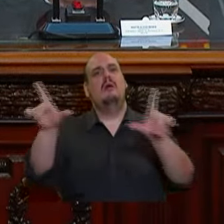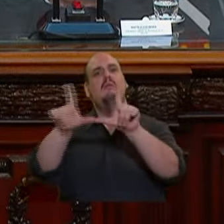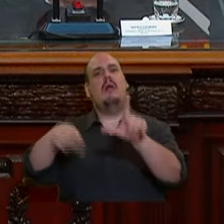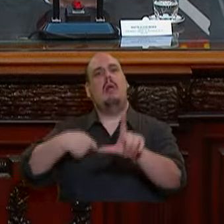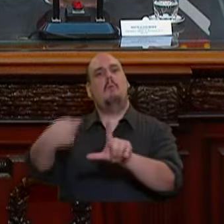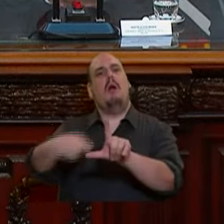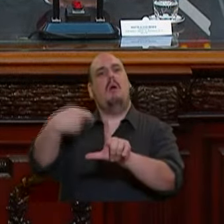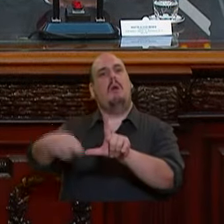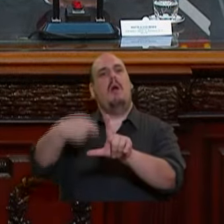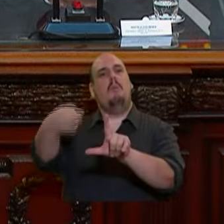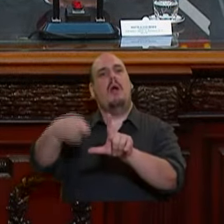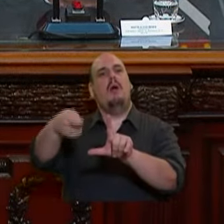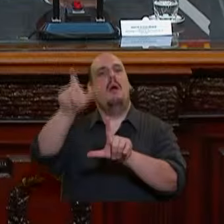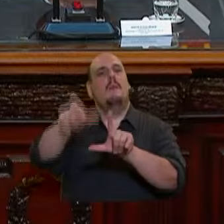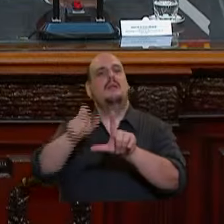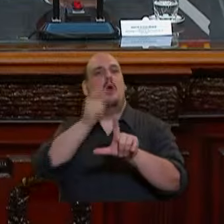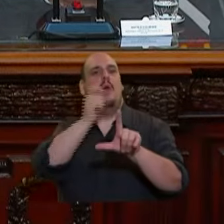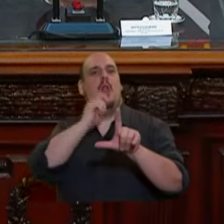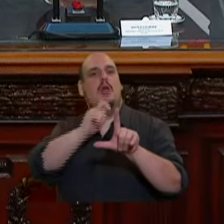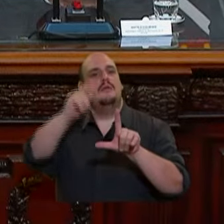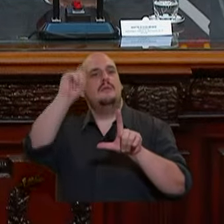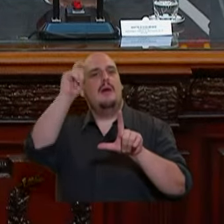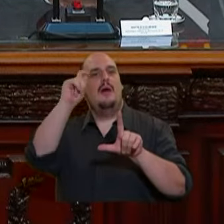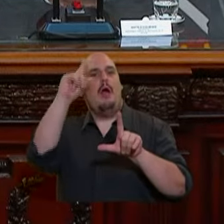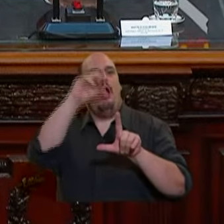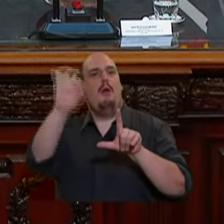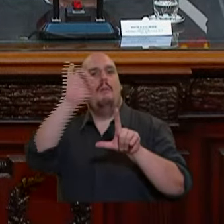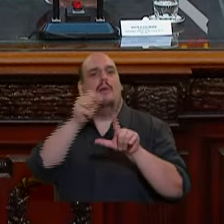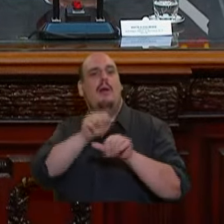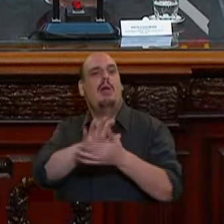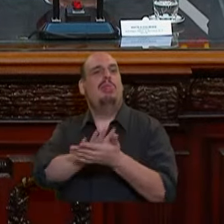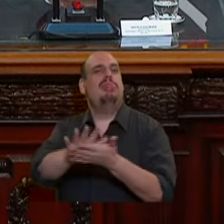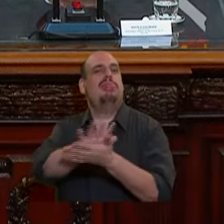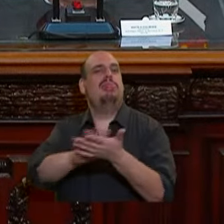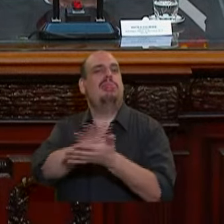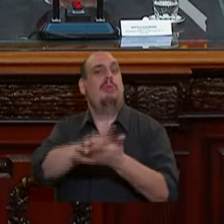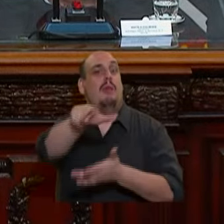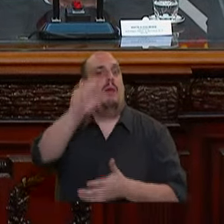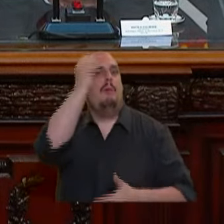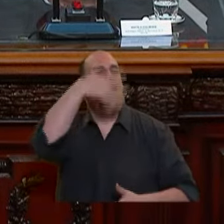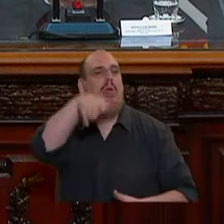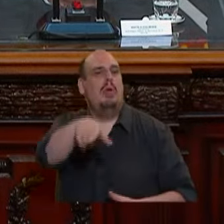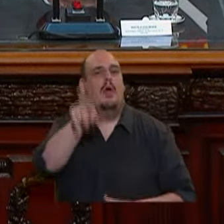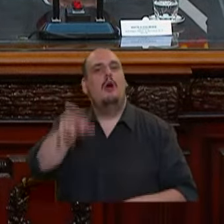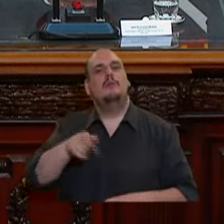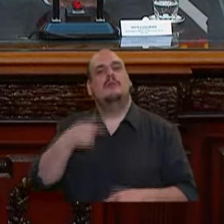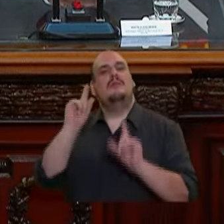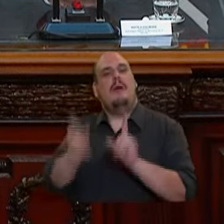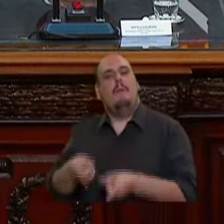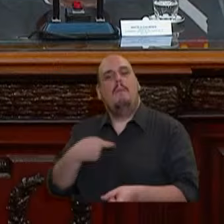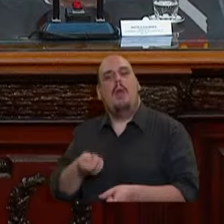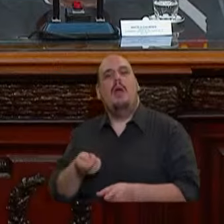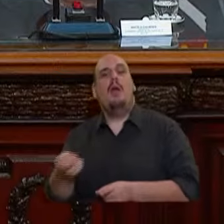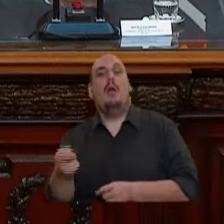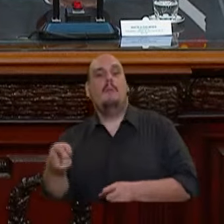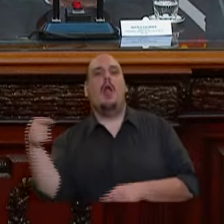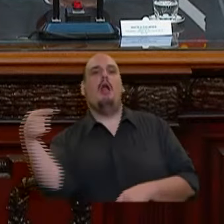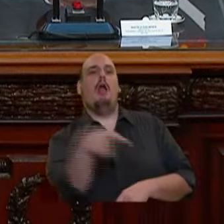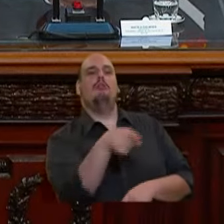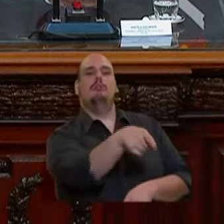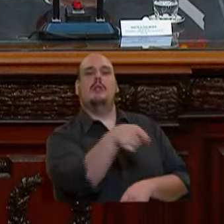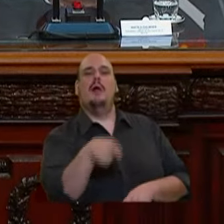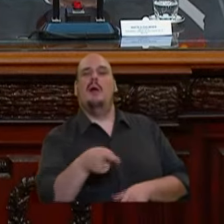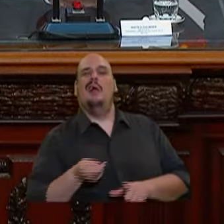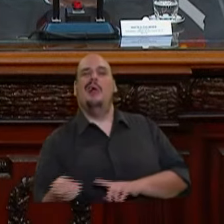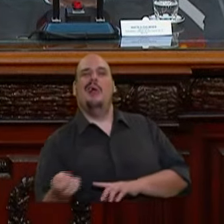y formadores de opinión ensobrados que miran para el otro lado o que eligen cuidadosamente a quién acusar y a quién no.